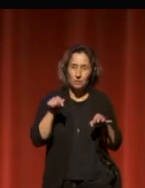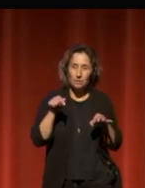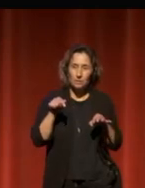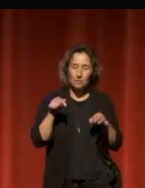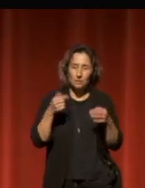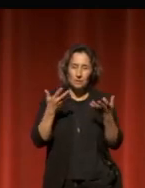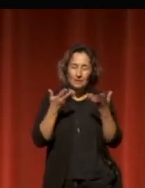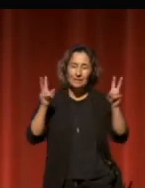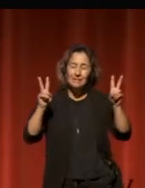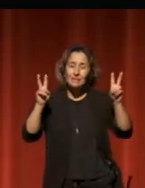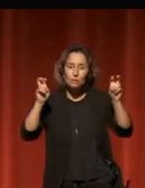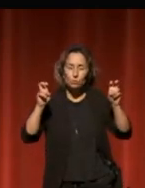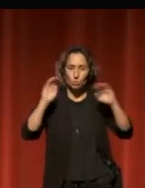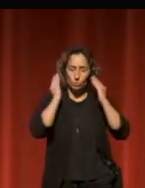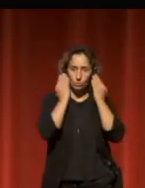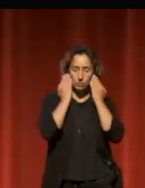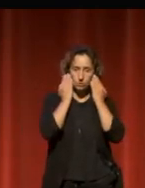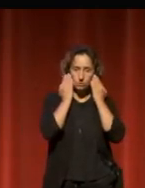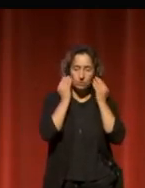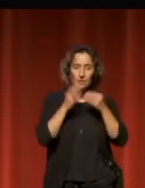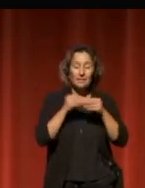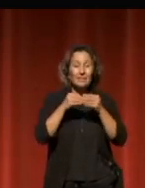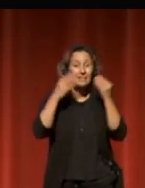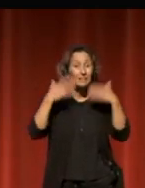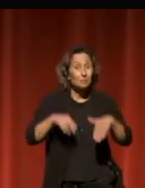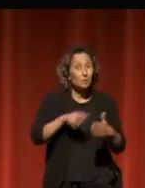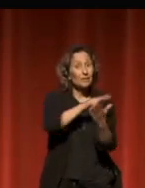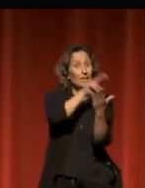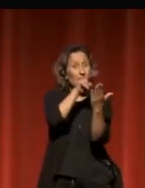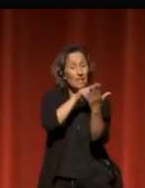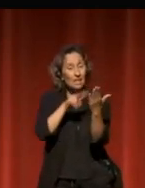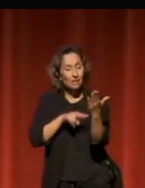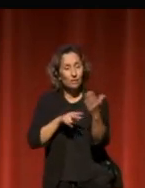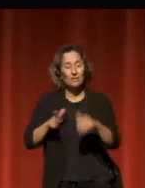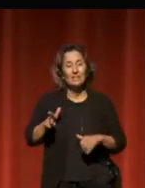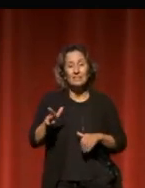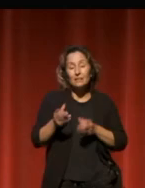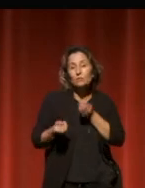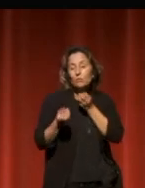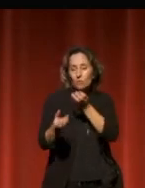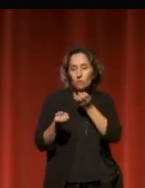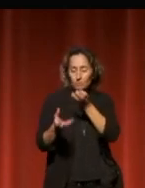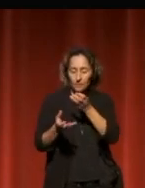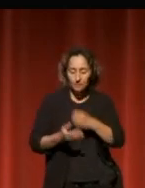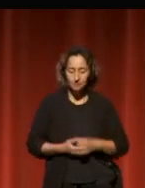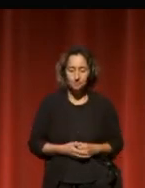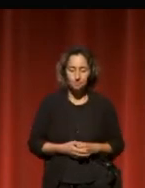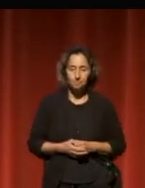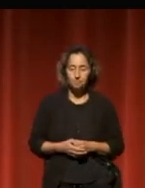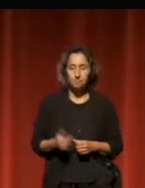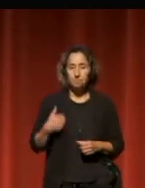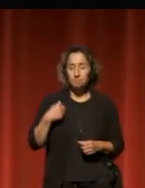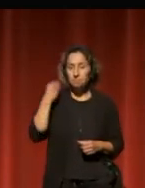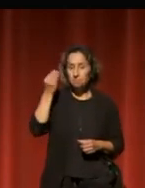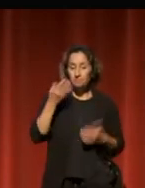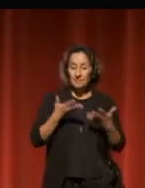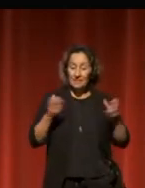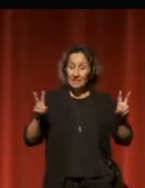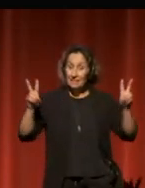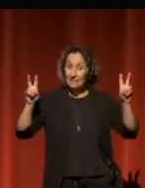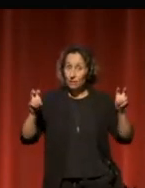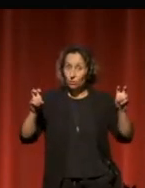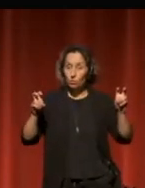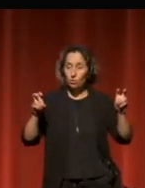del congreso. Democracia, lectura y derecho a la información. Yo creo que el título recoge